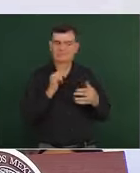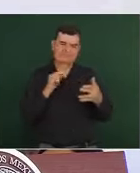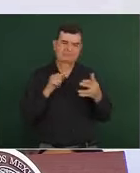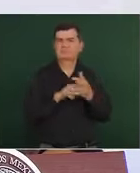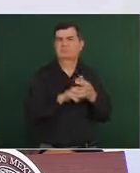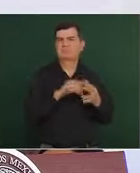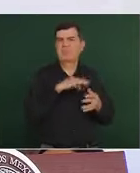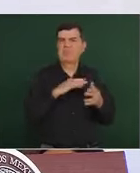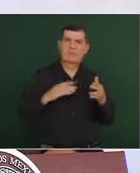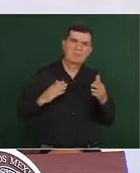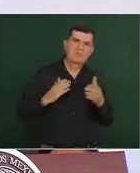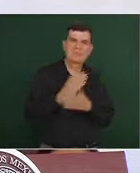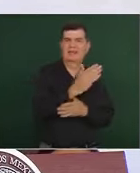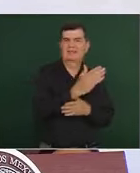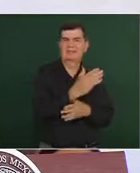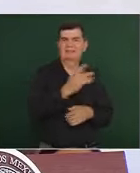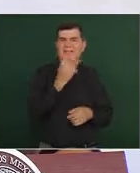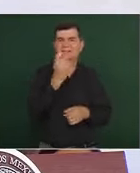tipo